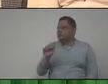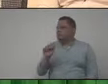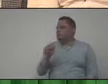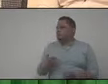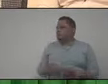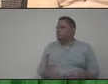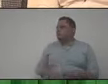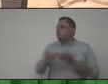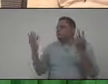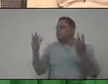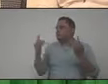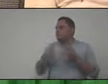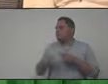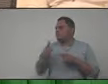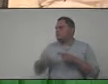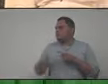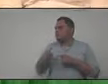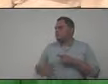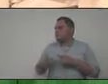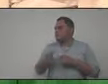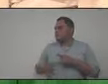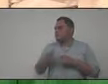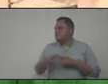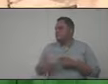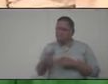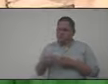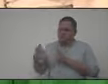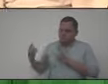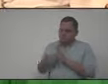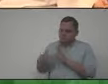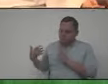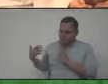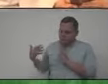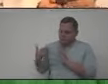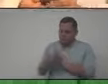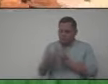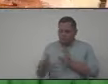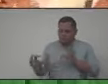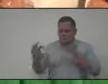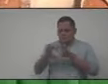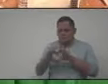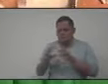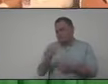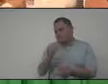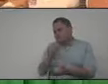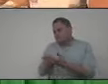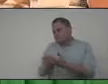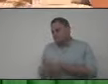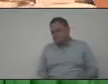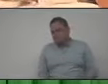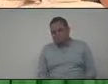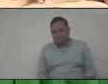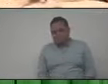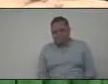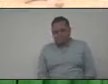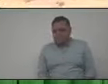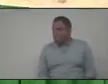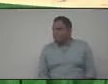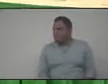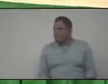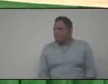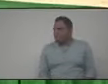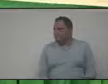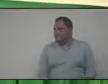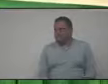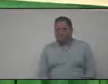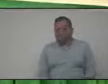casos diferentes, decenas, centenas, por miles a lo largo de la, claro, de la historia de la entidad. Sarita, muchas gracias. Muchas gracias a ustedes. Bueno,